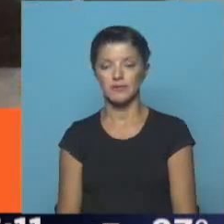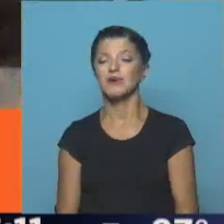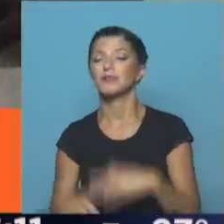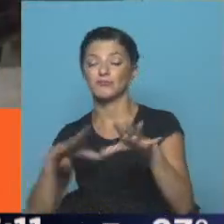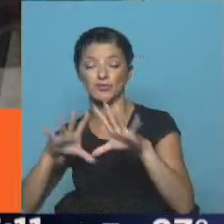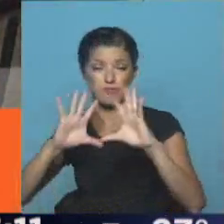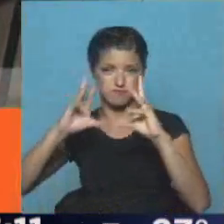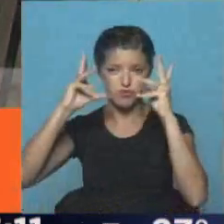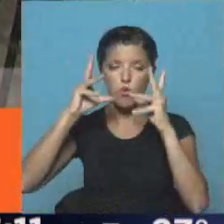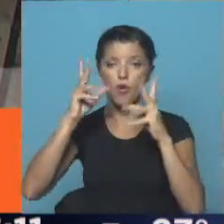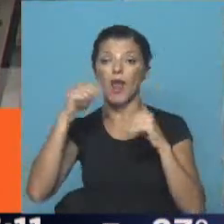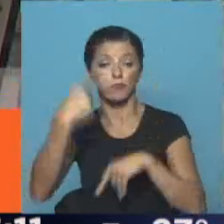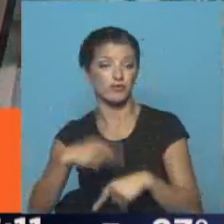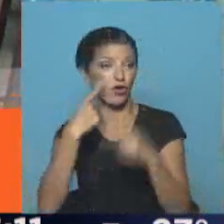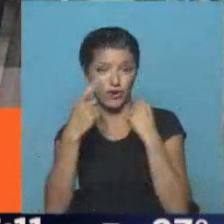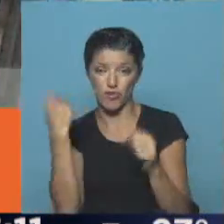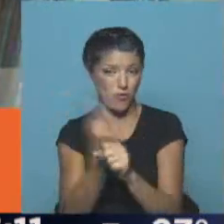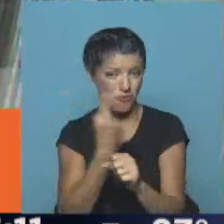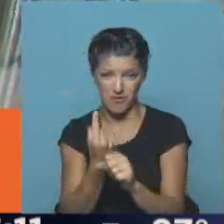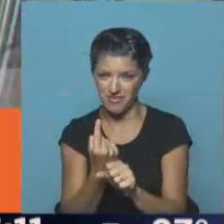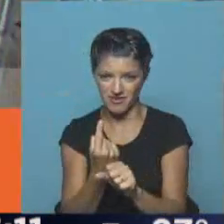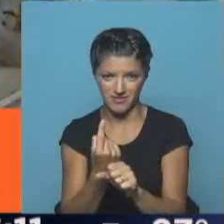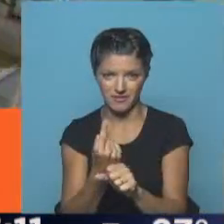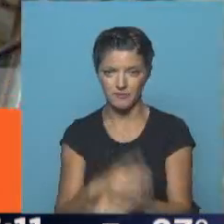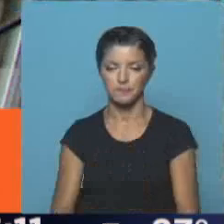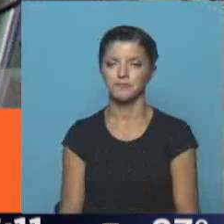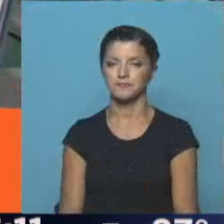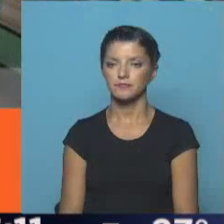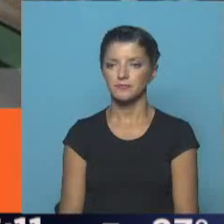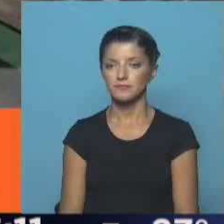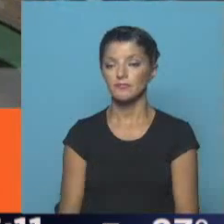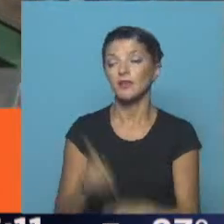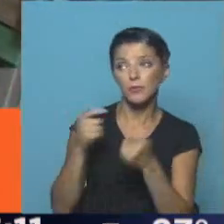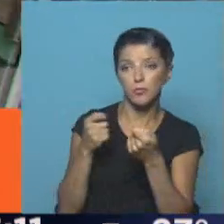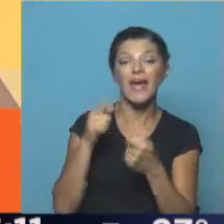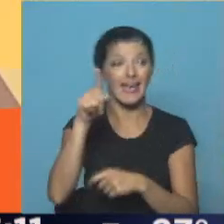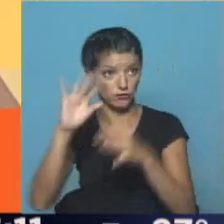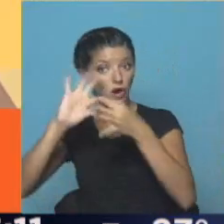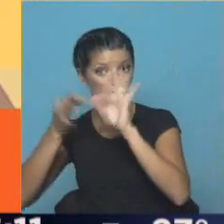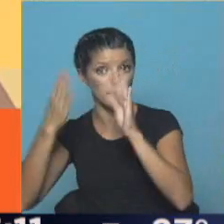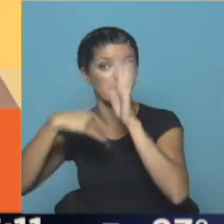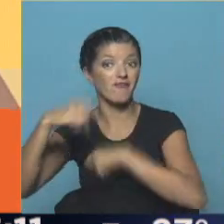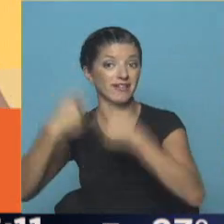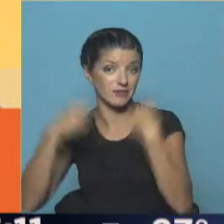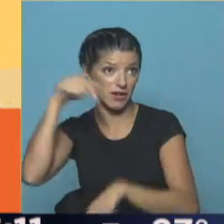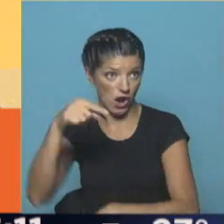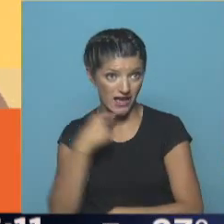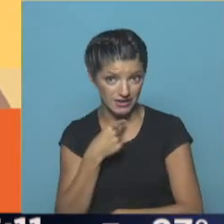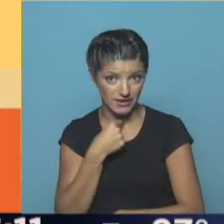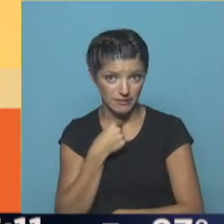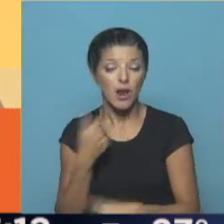con aquello que no dominan, ¿no? O sea, en Europa, y es con lo que especulan, esa es la Europa más flexible que están pidiendo especulan, para